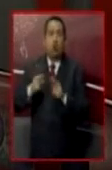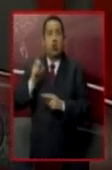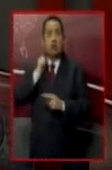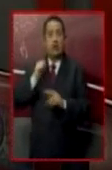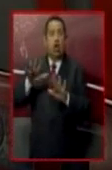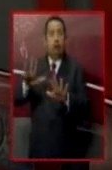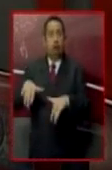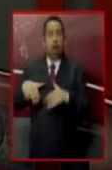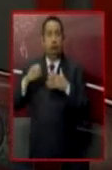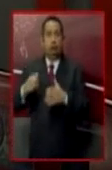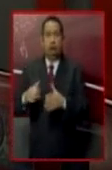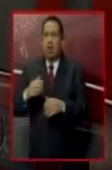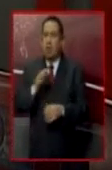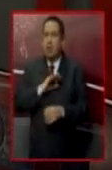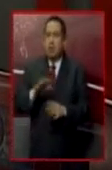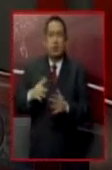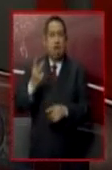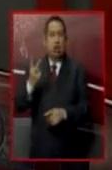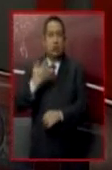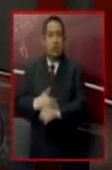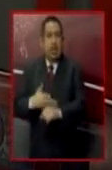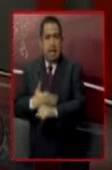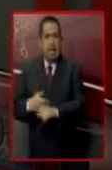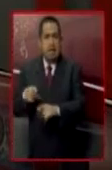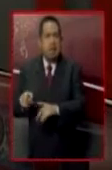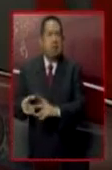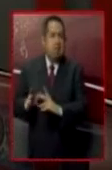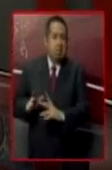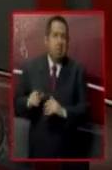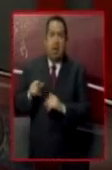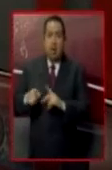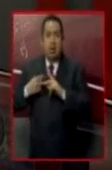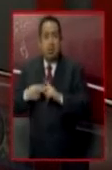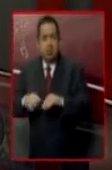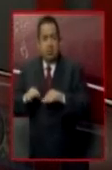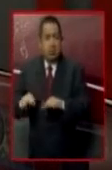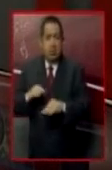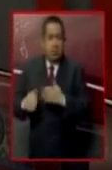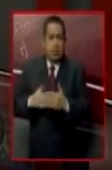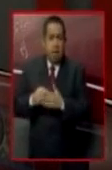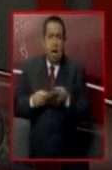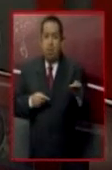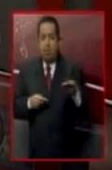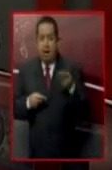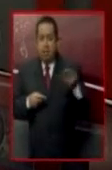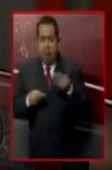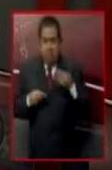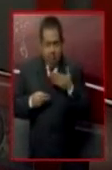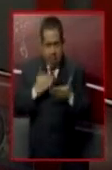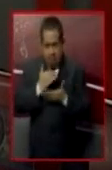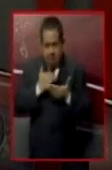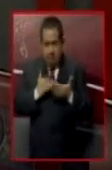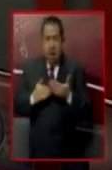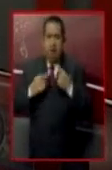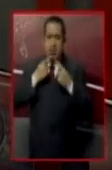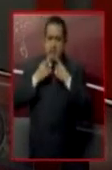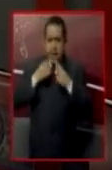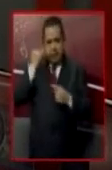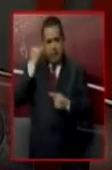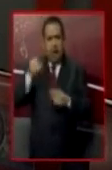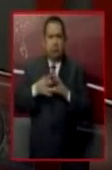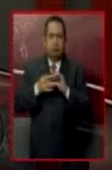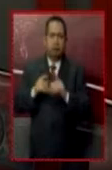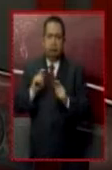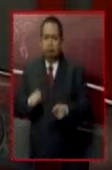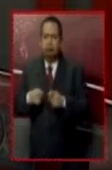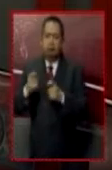República aproximadamente a las 2 de la tarde. Al inicio de la sesión de estos trabajos se recibieron comunicaciones, se presentaron diversas iniciativas mismas